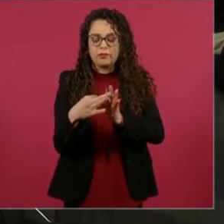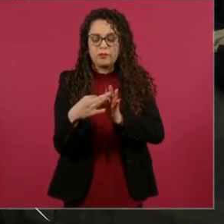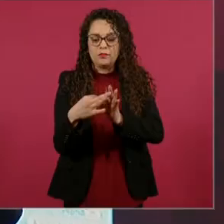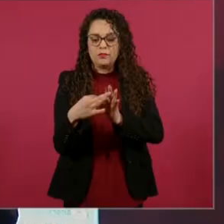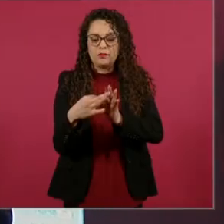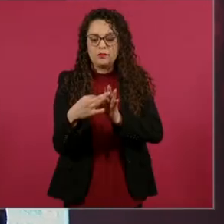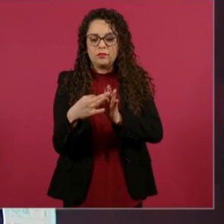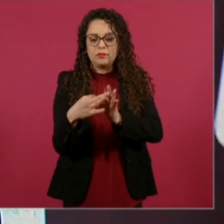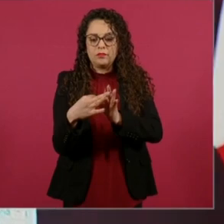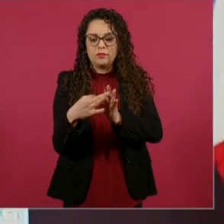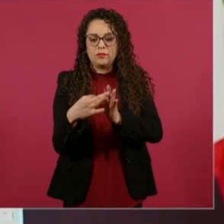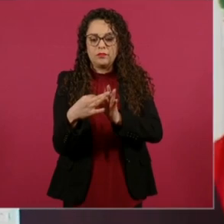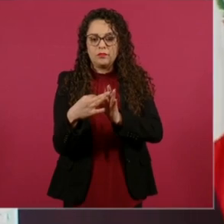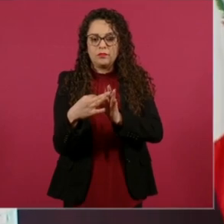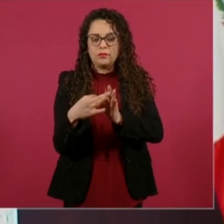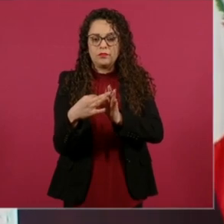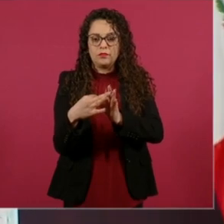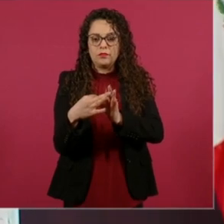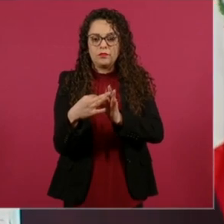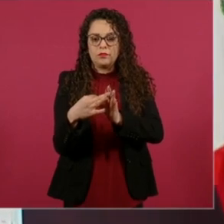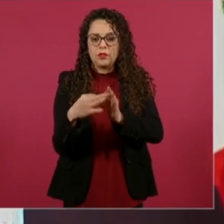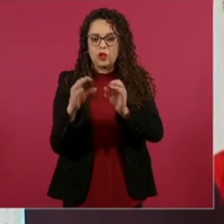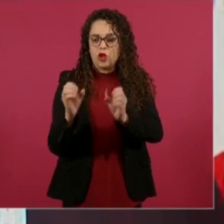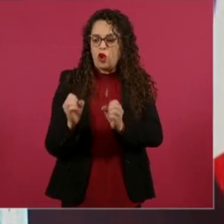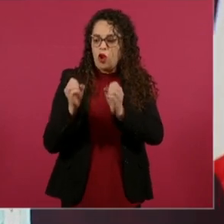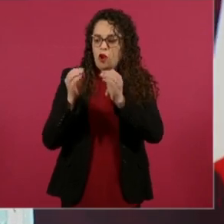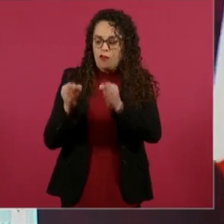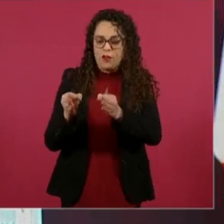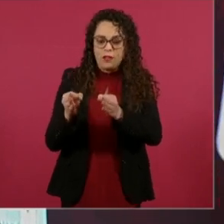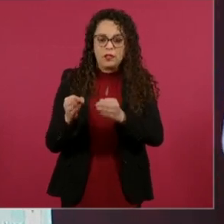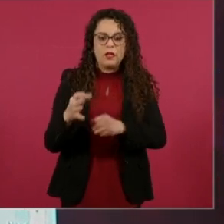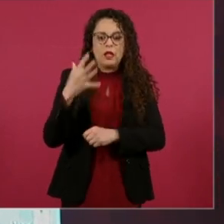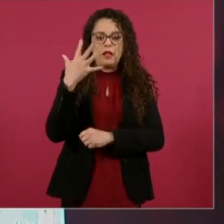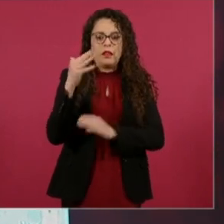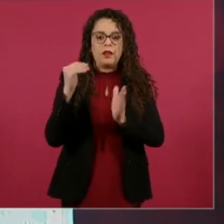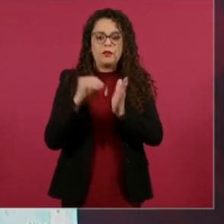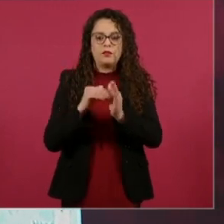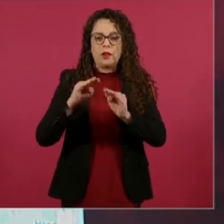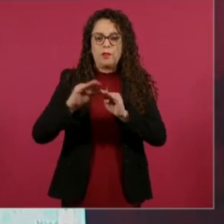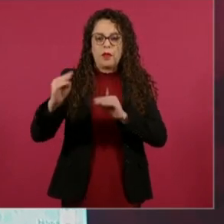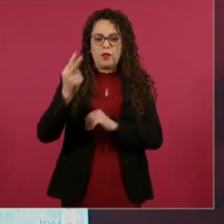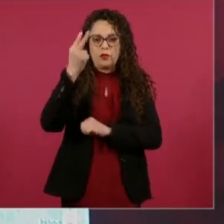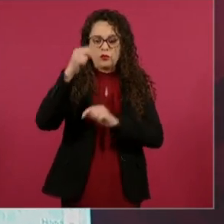con una instalación en 10,000 metros cuadrados,